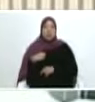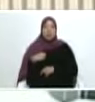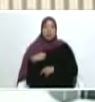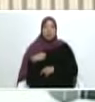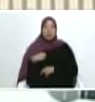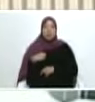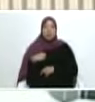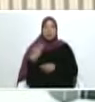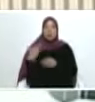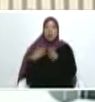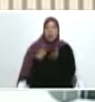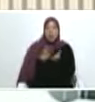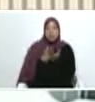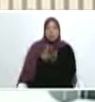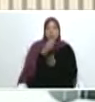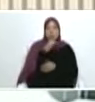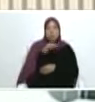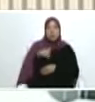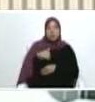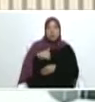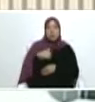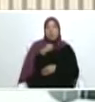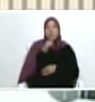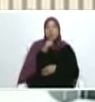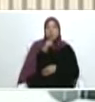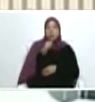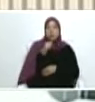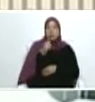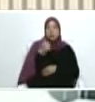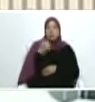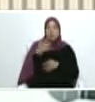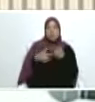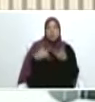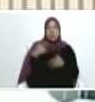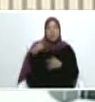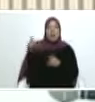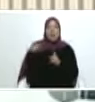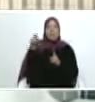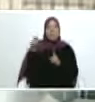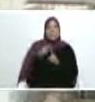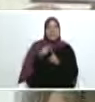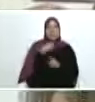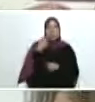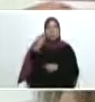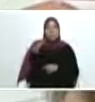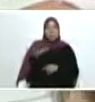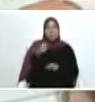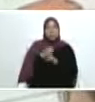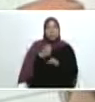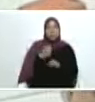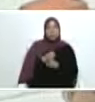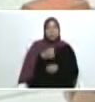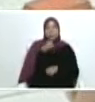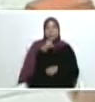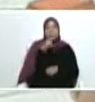en su vida inmortal, su espíritu inmortal, tiene que estar muy orgulloso de la